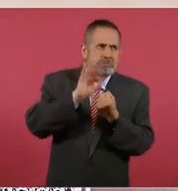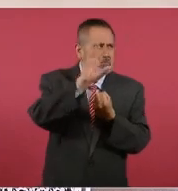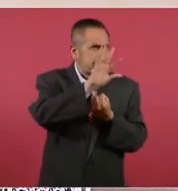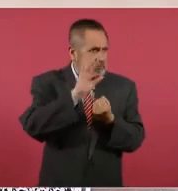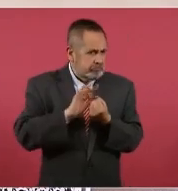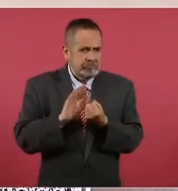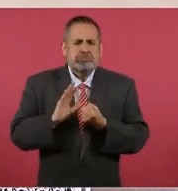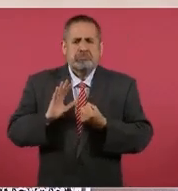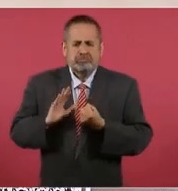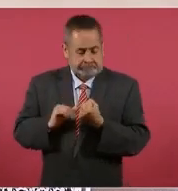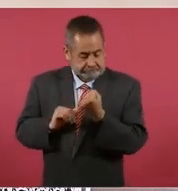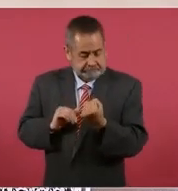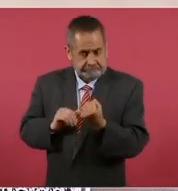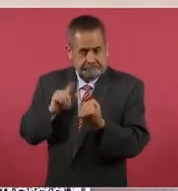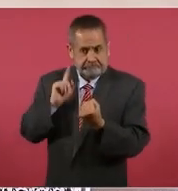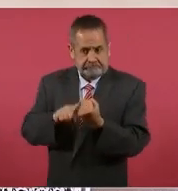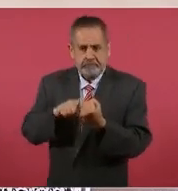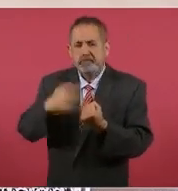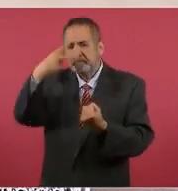O sea, que primero